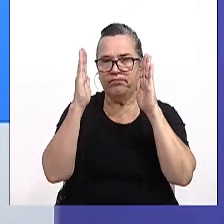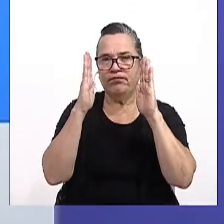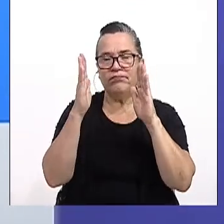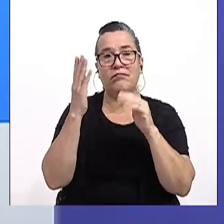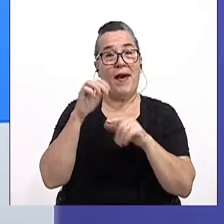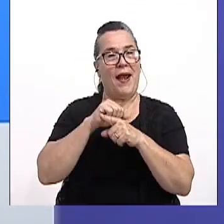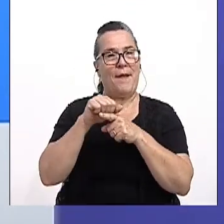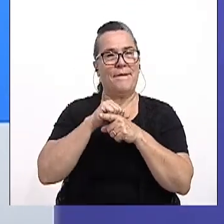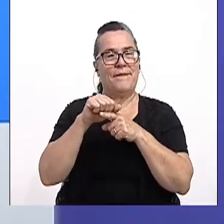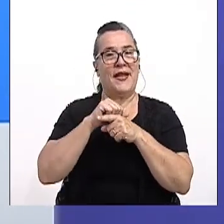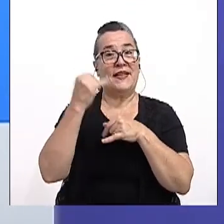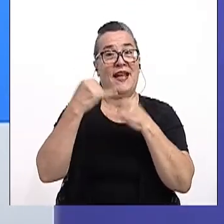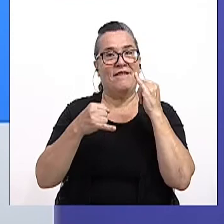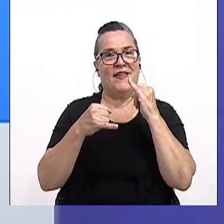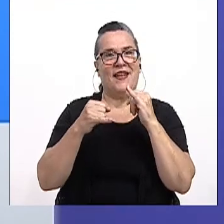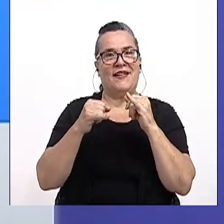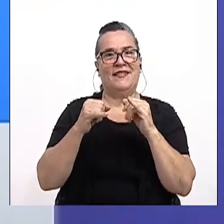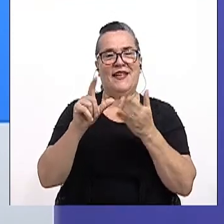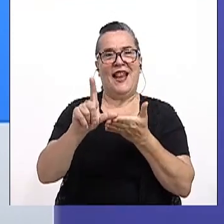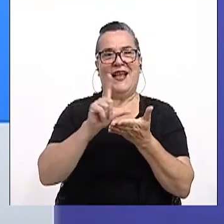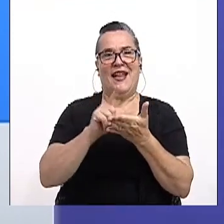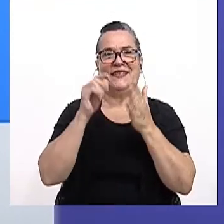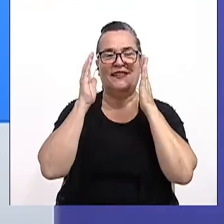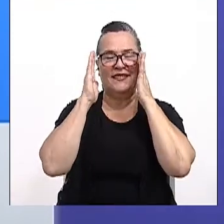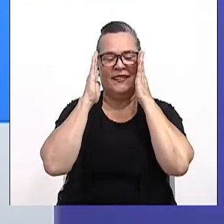la práctica del final de la clase.